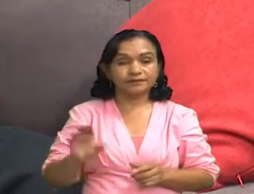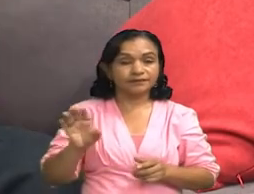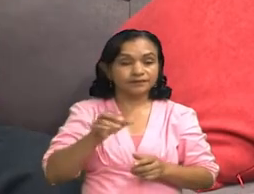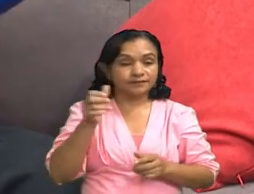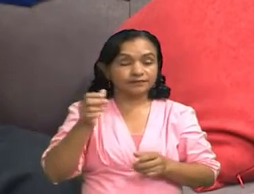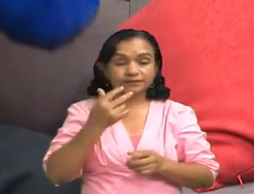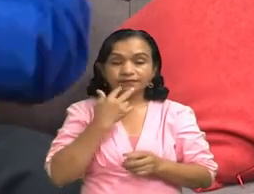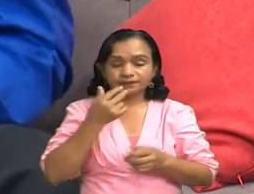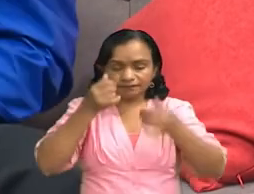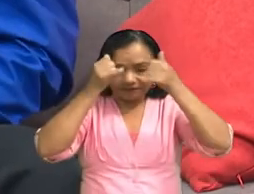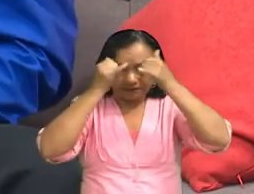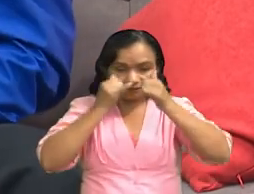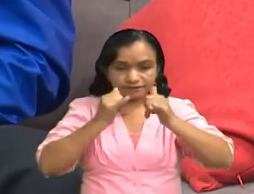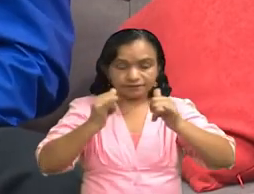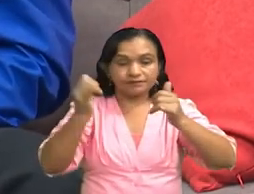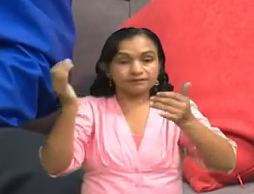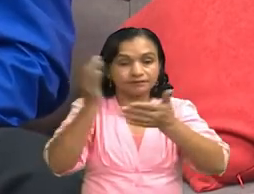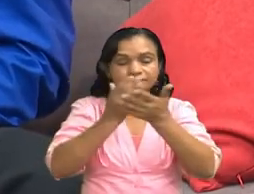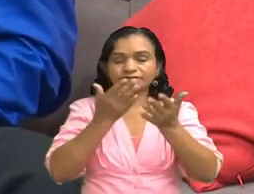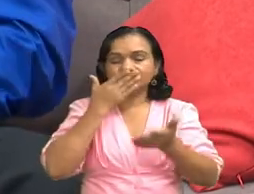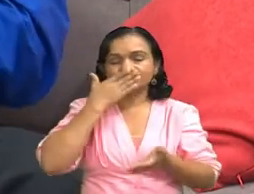soy ganadero y me lleva el diablo, ¿ves?